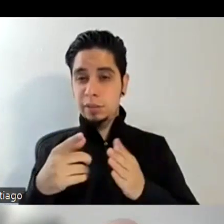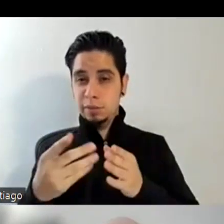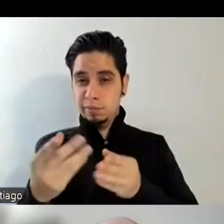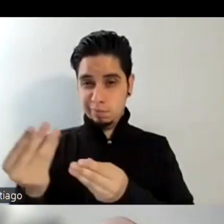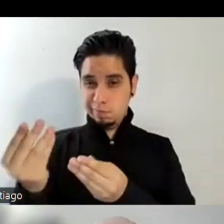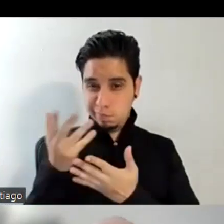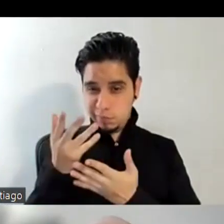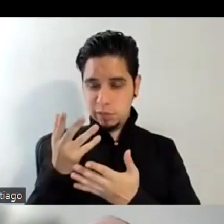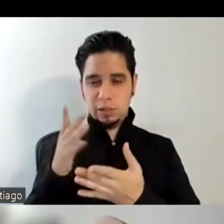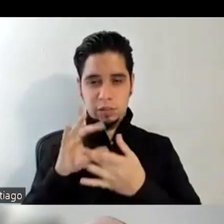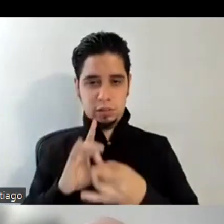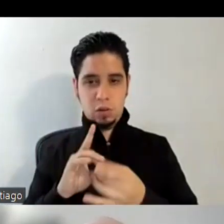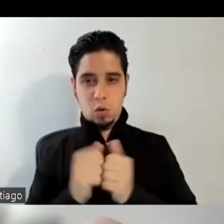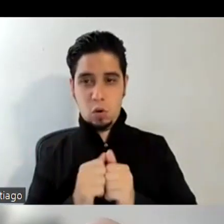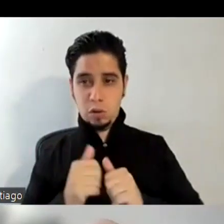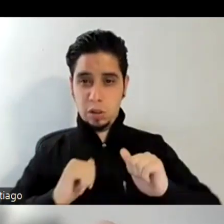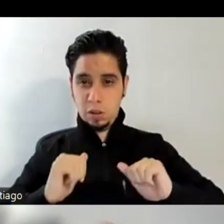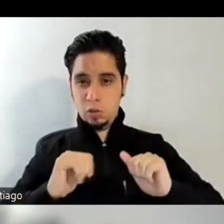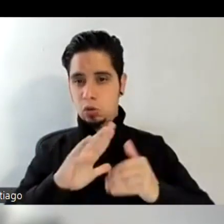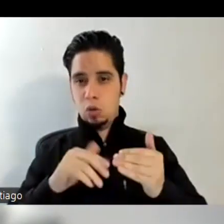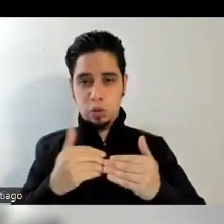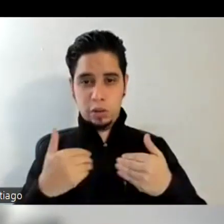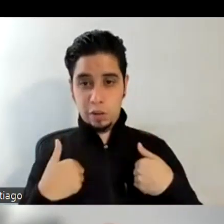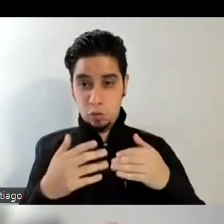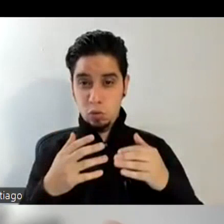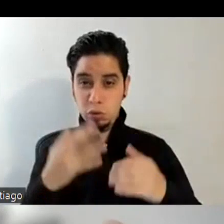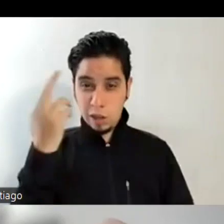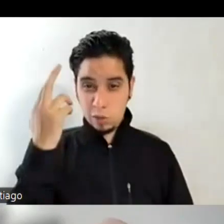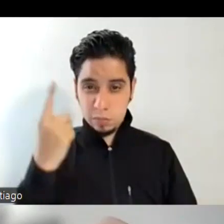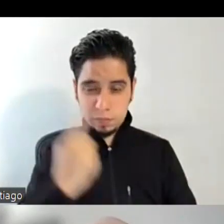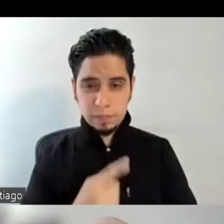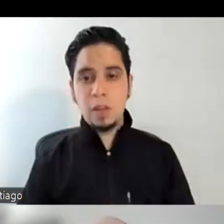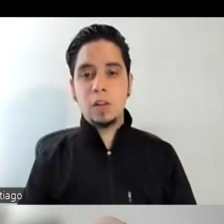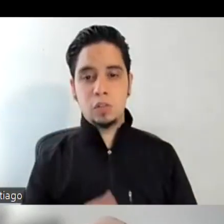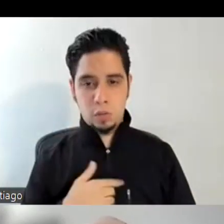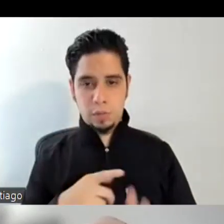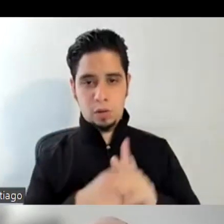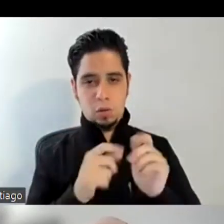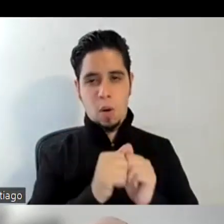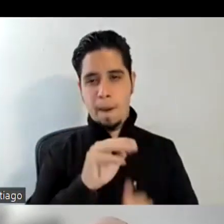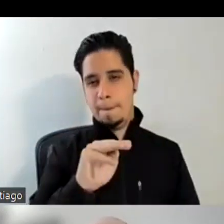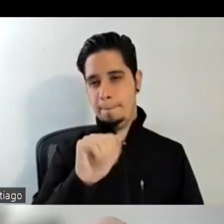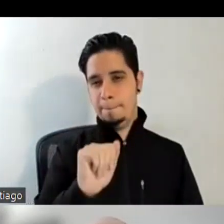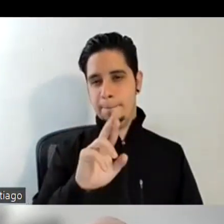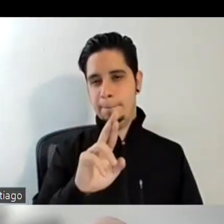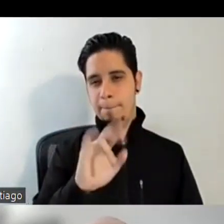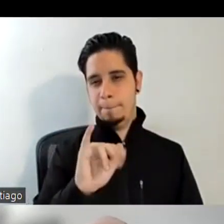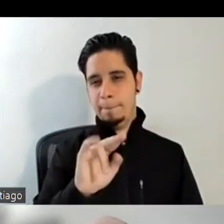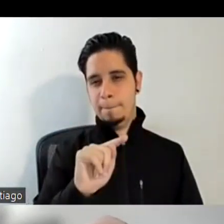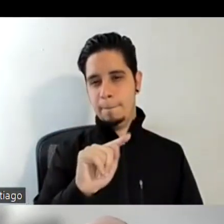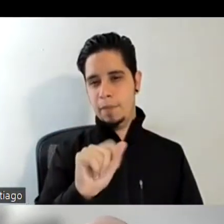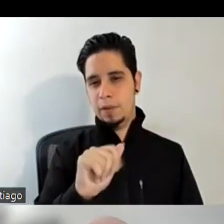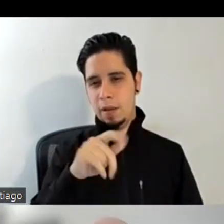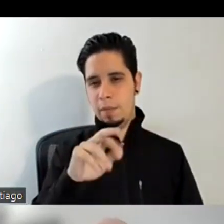claro, al teatro. Exacto, o sea, todo, exacto, tiene su razón. Y entonces pues comencé con Maritza Pérez, que los otros días me tocó estar en un foro con